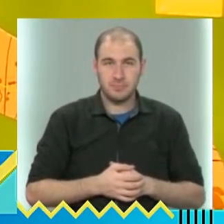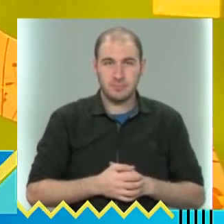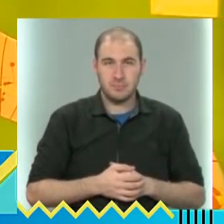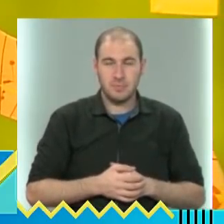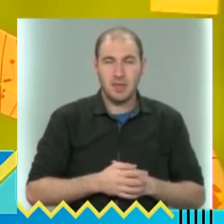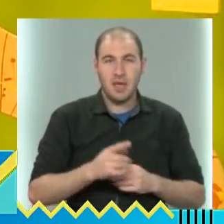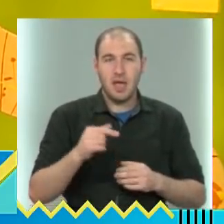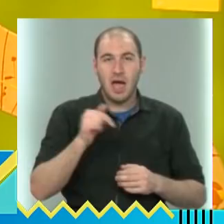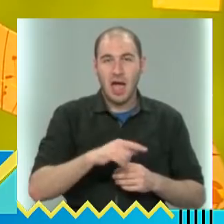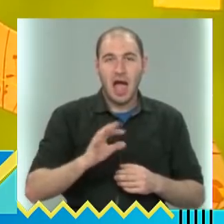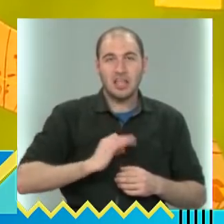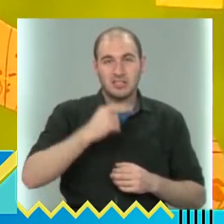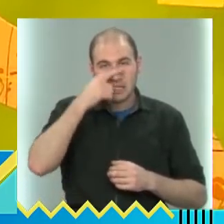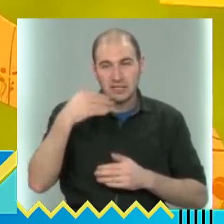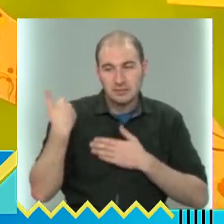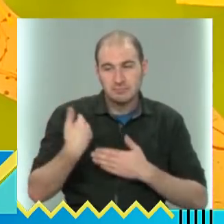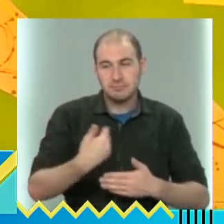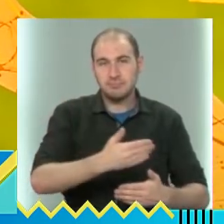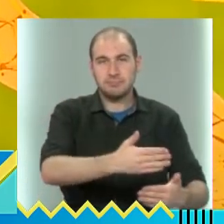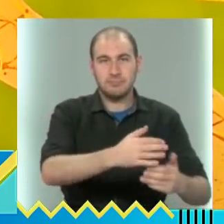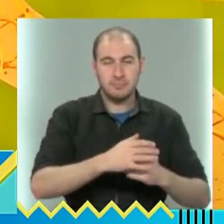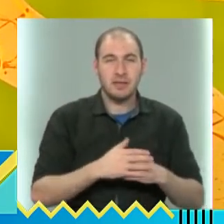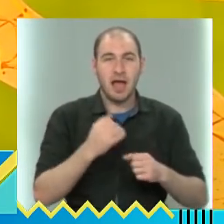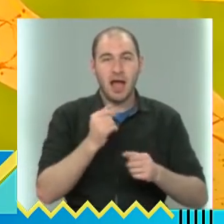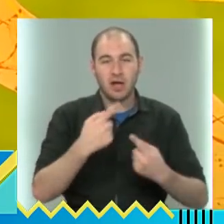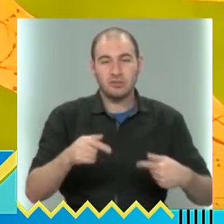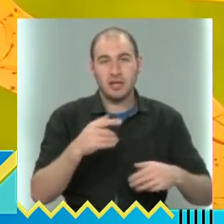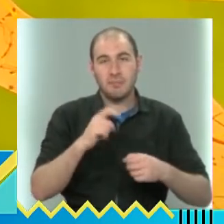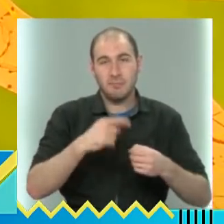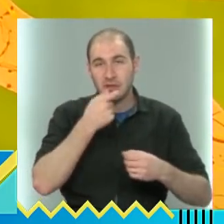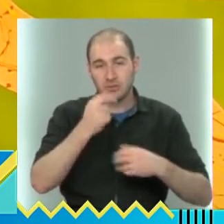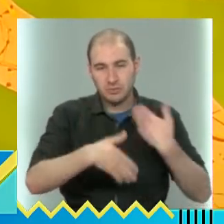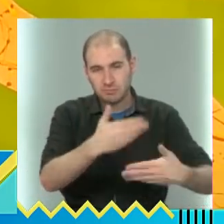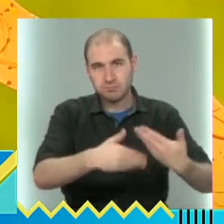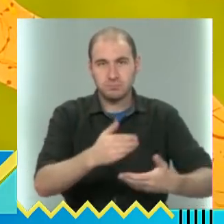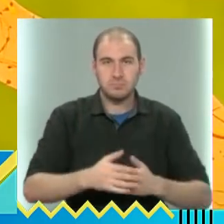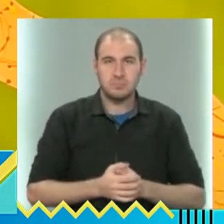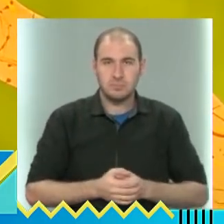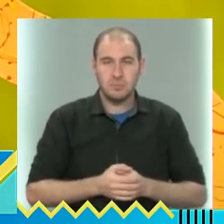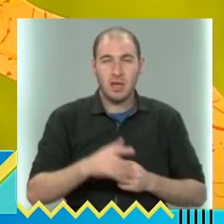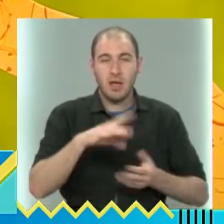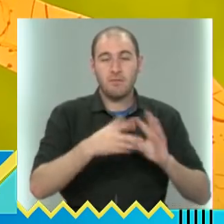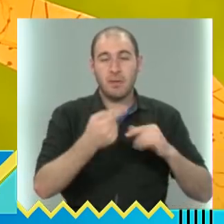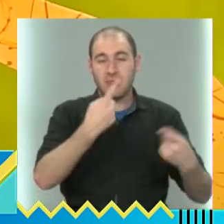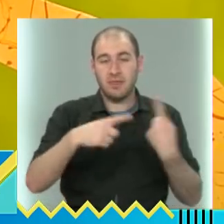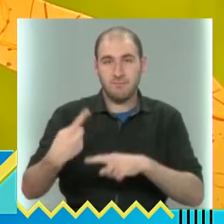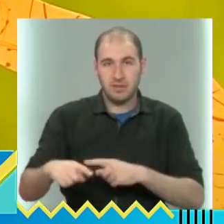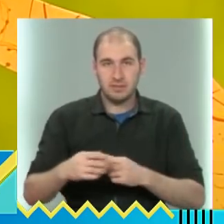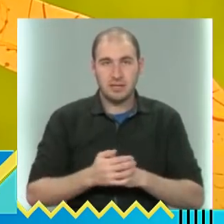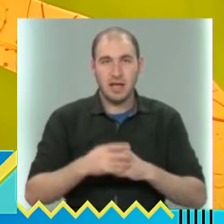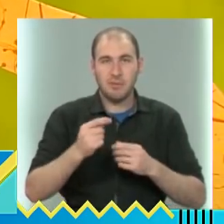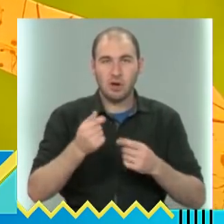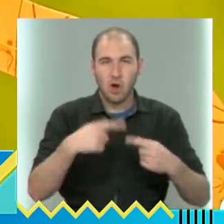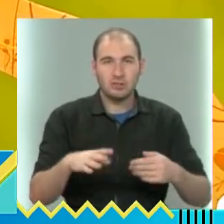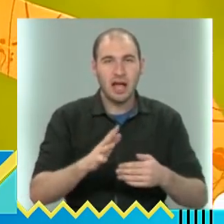obviamente, a lo largo de los 70 años en los cuales se desarrollaron los hidrocarburos en Mendoza, hubo diferentes formas de aproximarse a